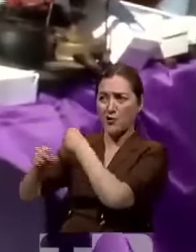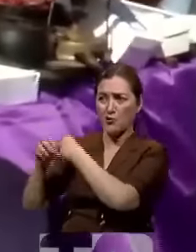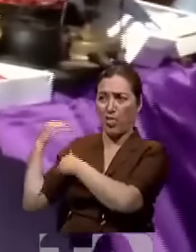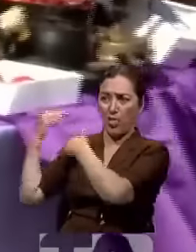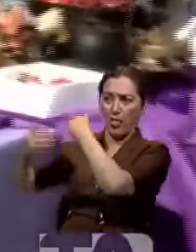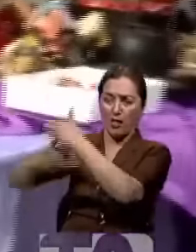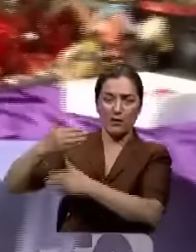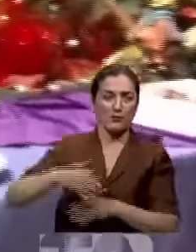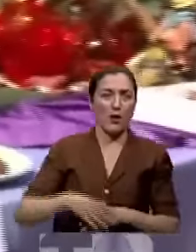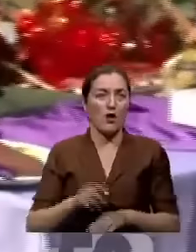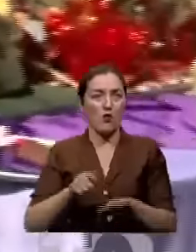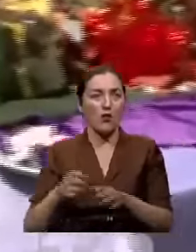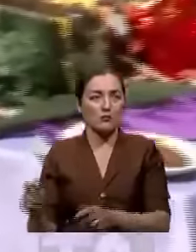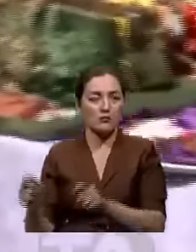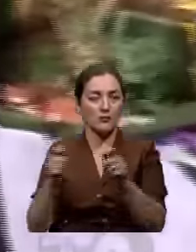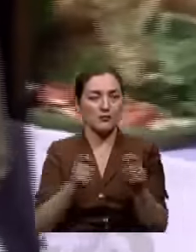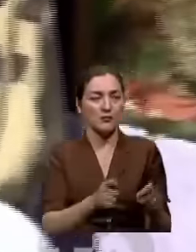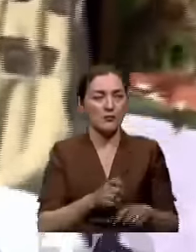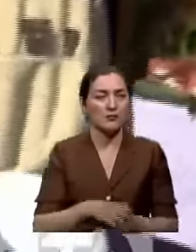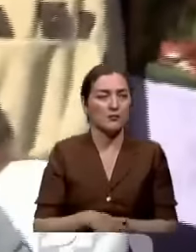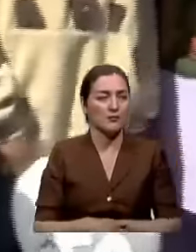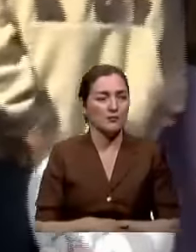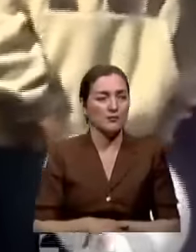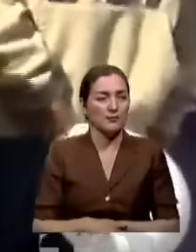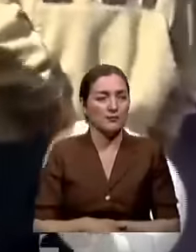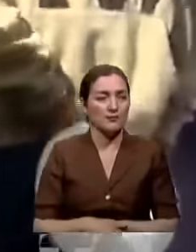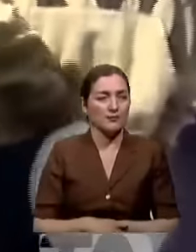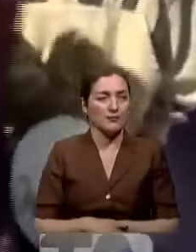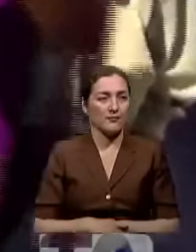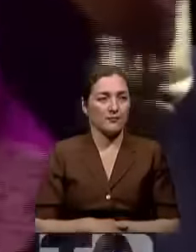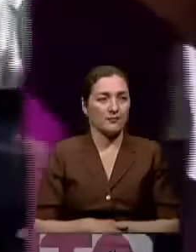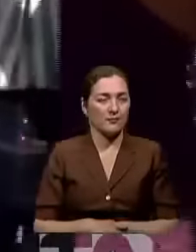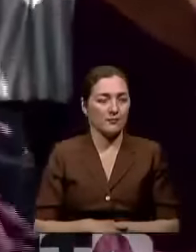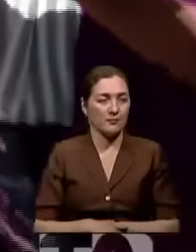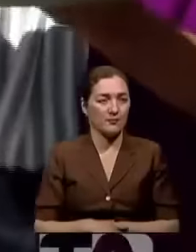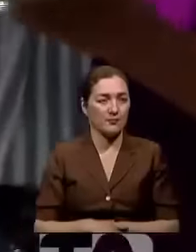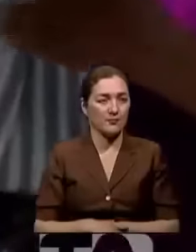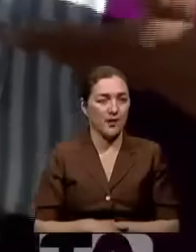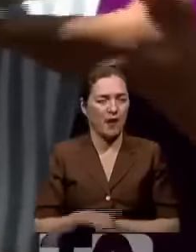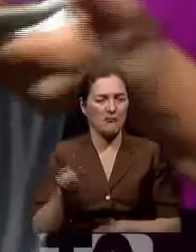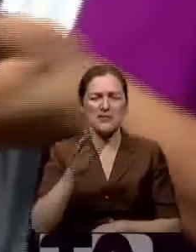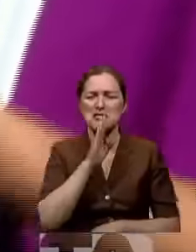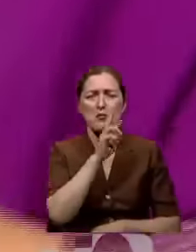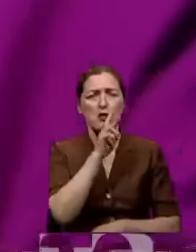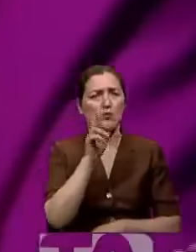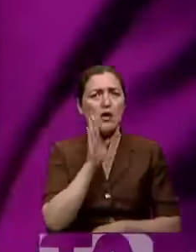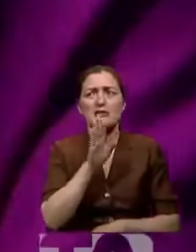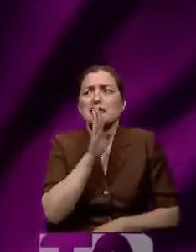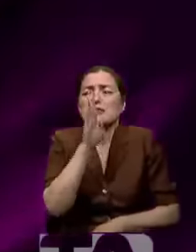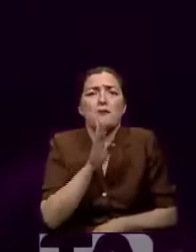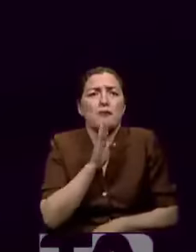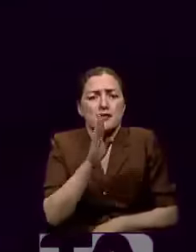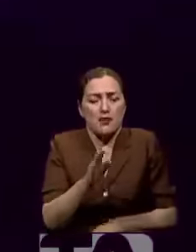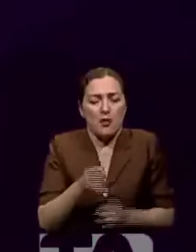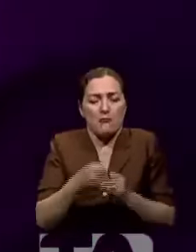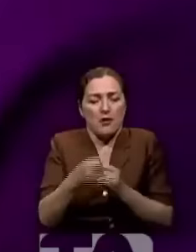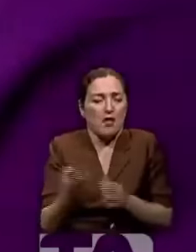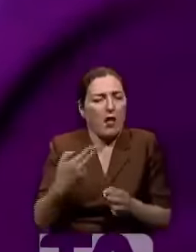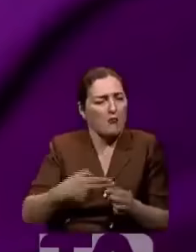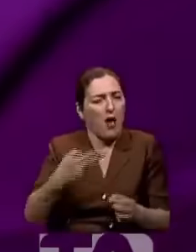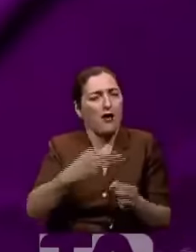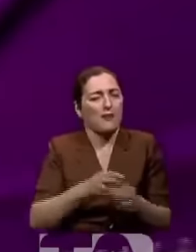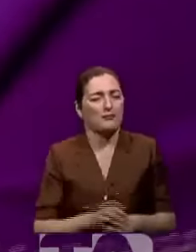a los jurados mientras seguimos conversando con Rafael, que ya está acostumbrado a estar en las finales de la guagua de pan. No, muchas gracias. Para nosotros